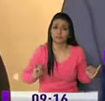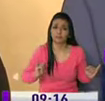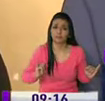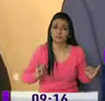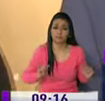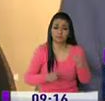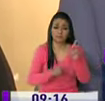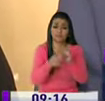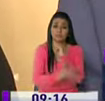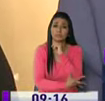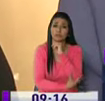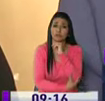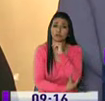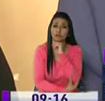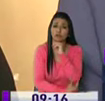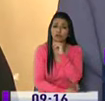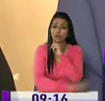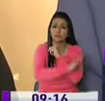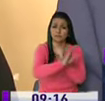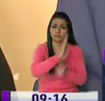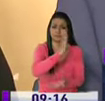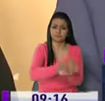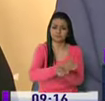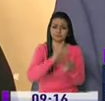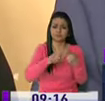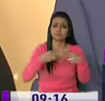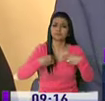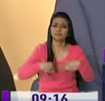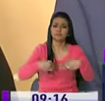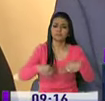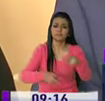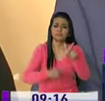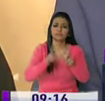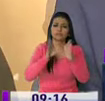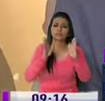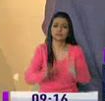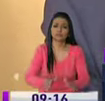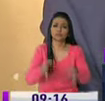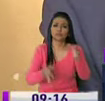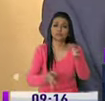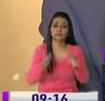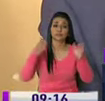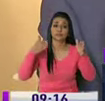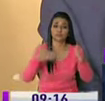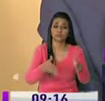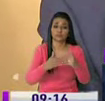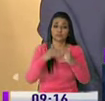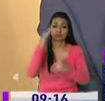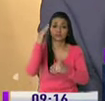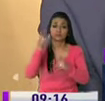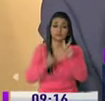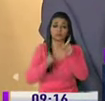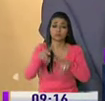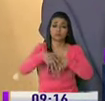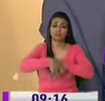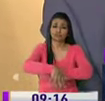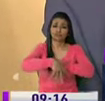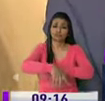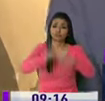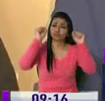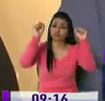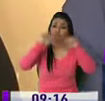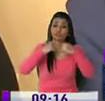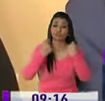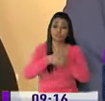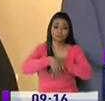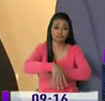la pobreza, incorpore un mecanismo para ciudadanizar la justicia, evitar la criminalización de la protesta social.